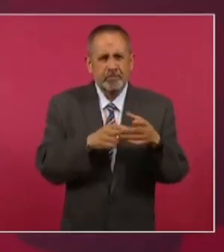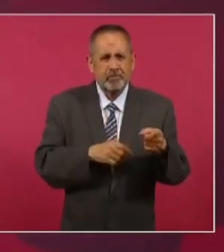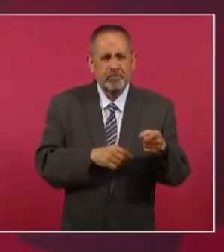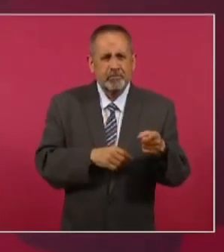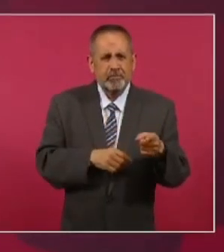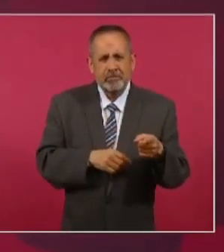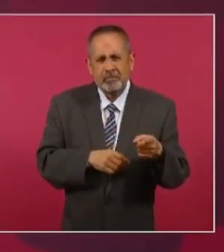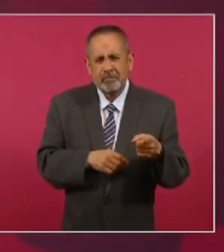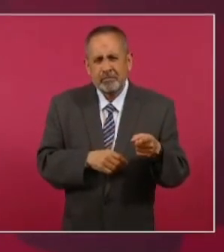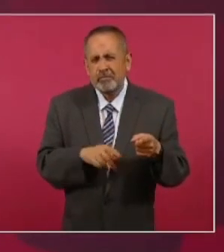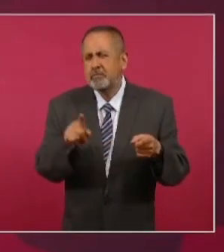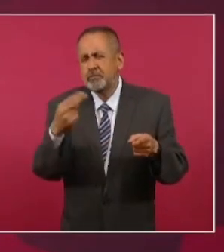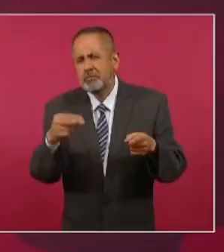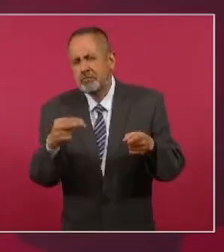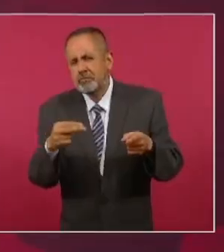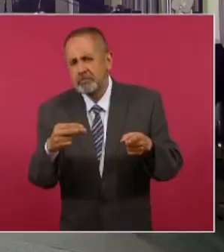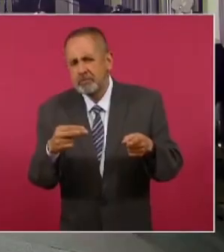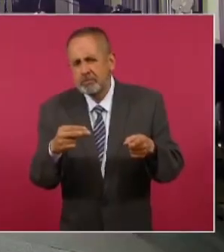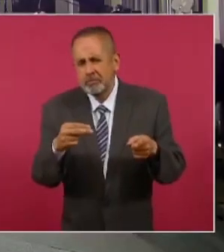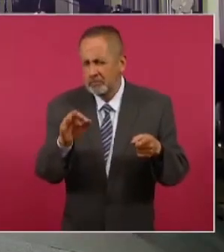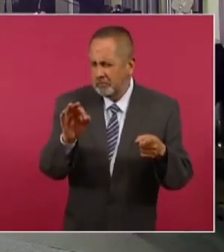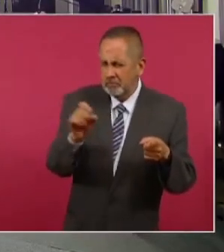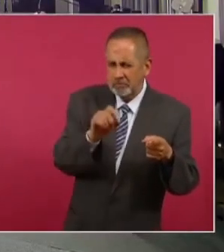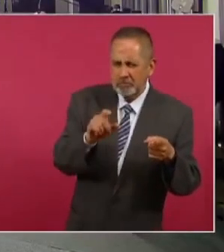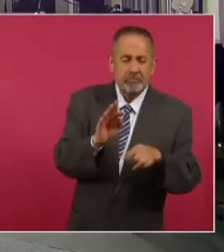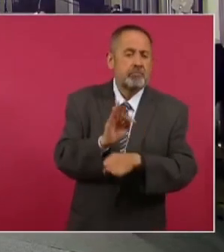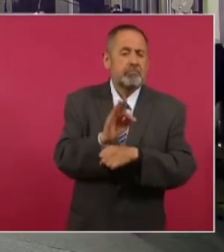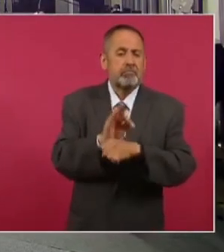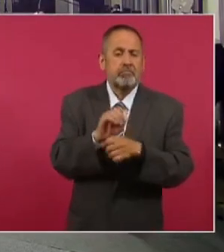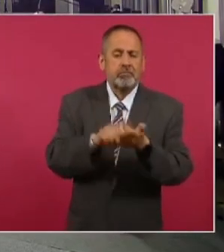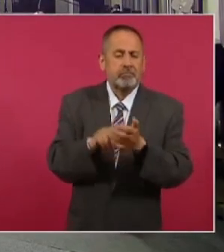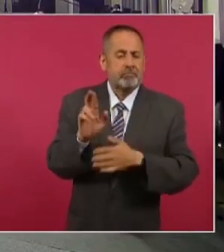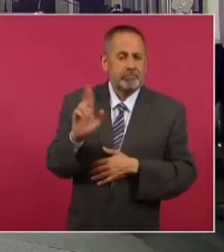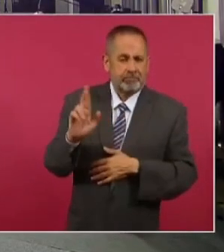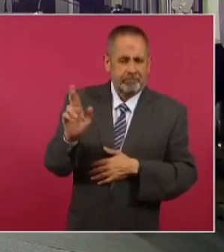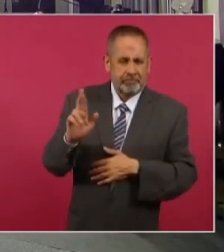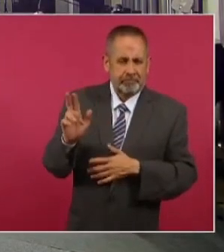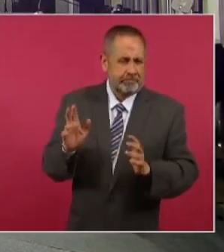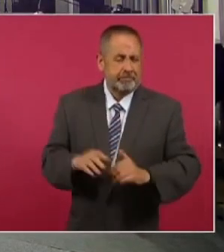¿cómo se llama? Fox a favor de los republicanos